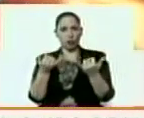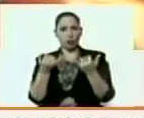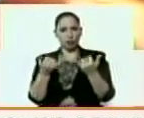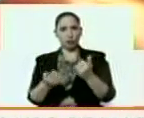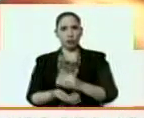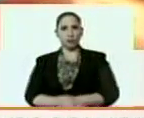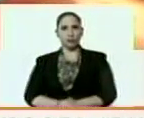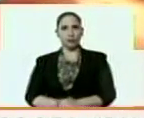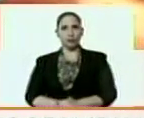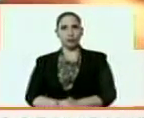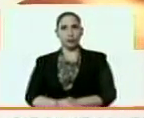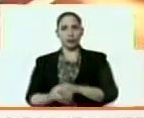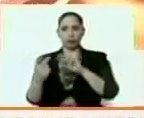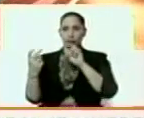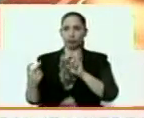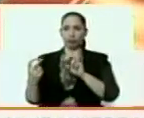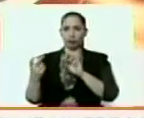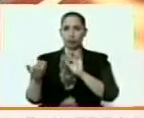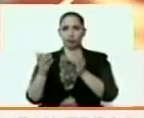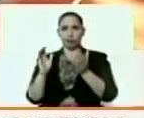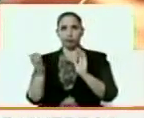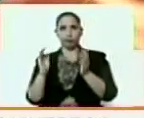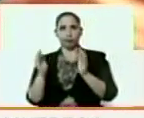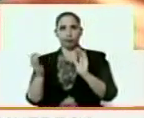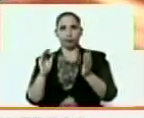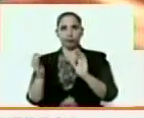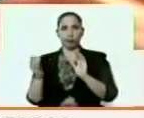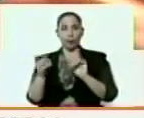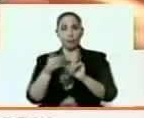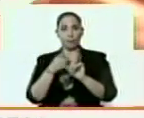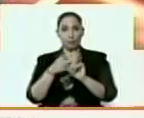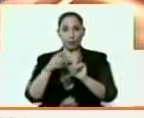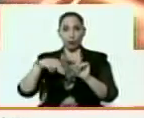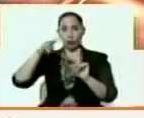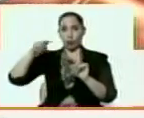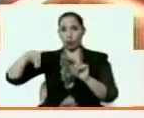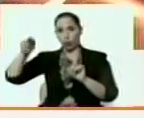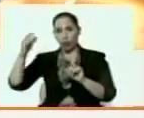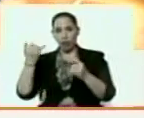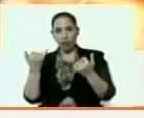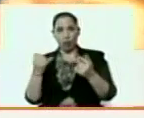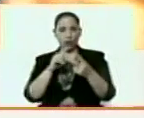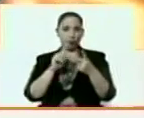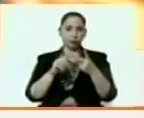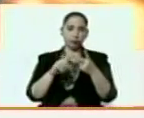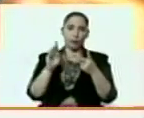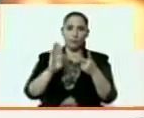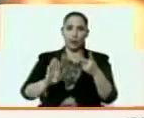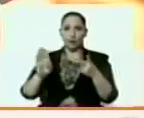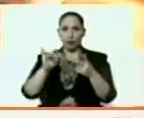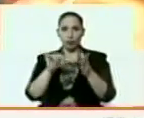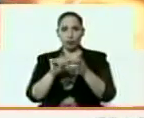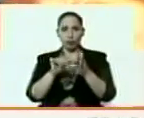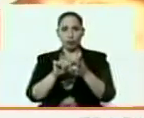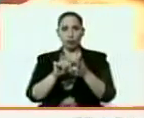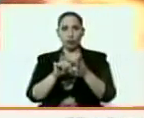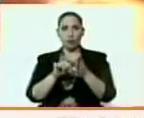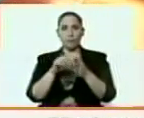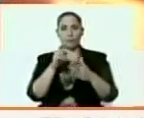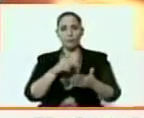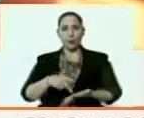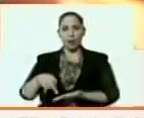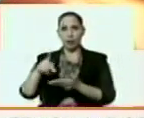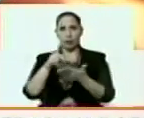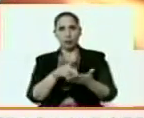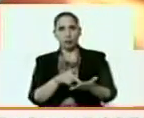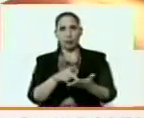sentados conversando, dialogando, primero en Noruega y ahora en Barbados, en donde está participando representantes